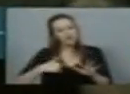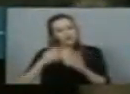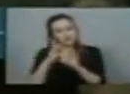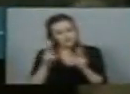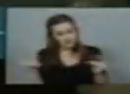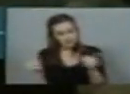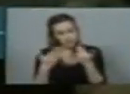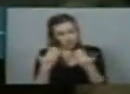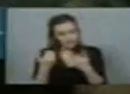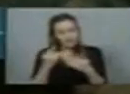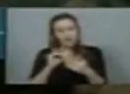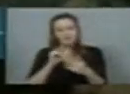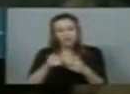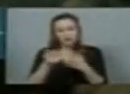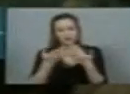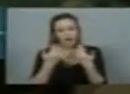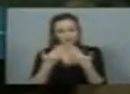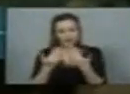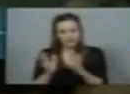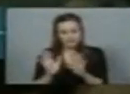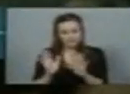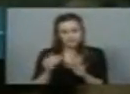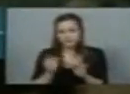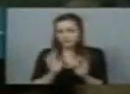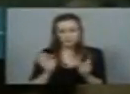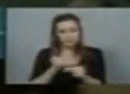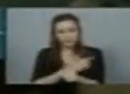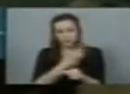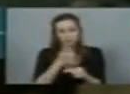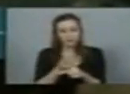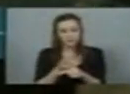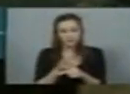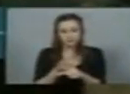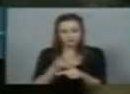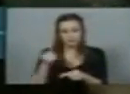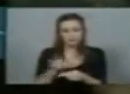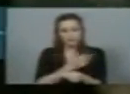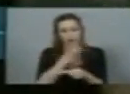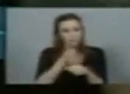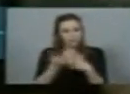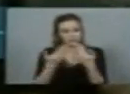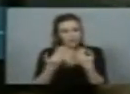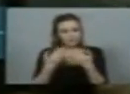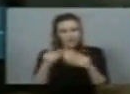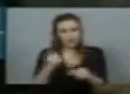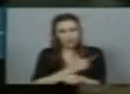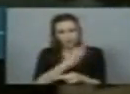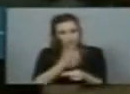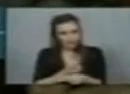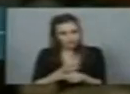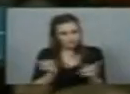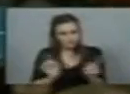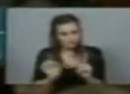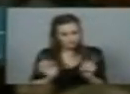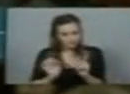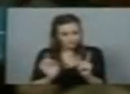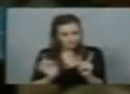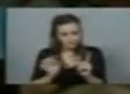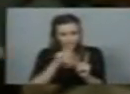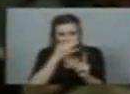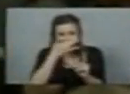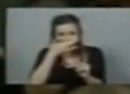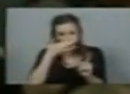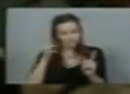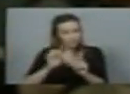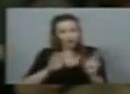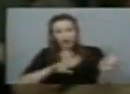Cuando yo termina, usted habla. No usted, le doy la interrupción. Usted no puede venir porque está saliéndose de tema. No me salgo